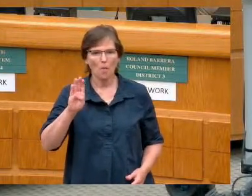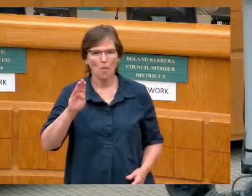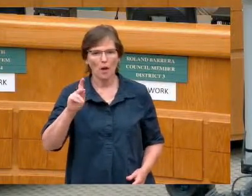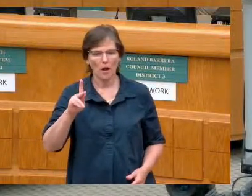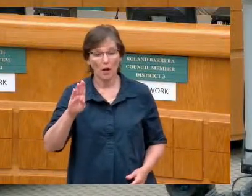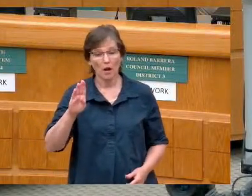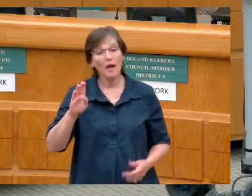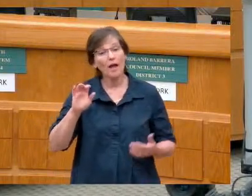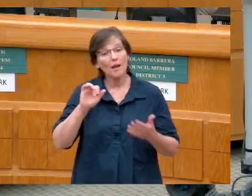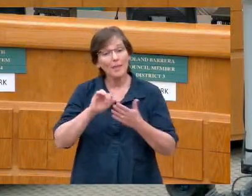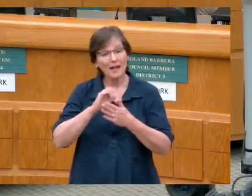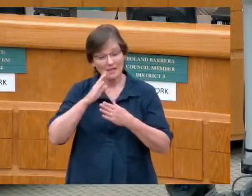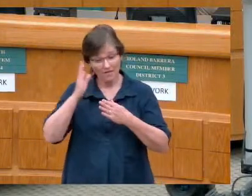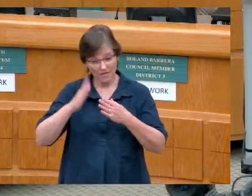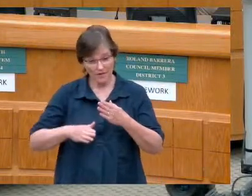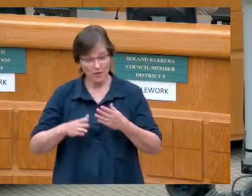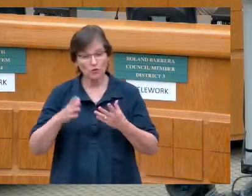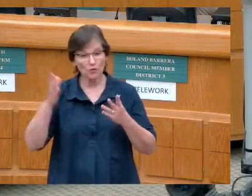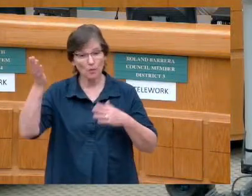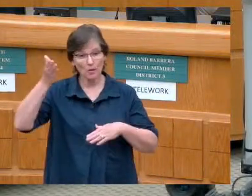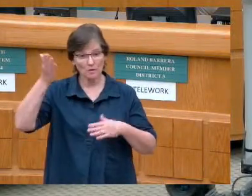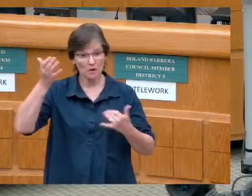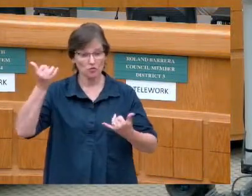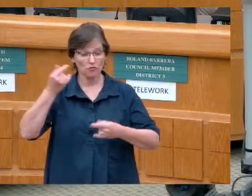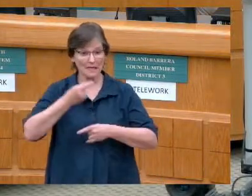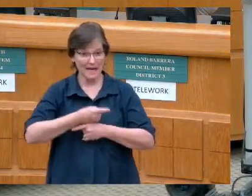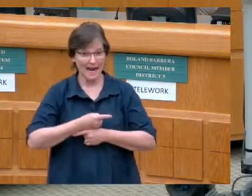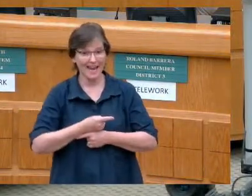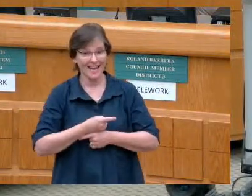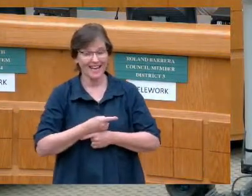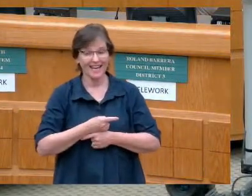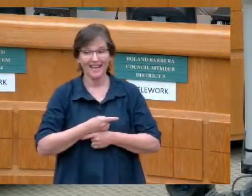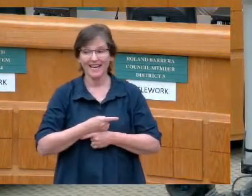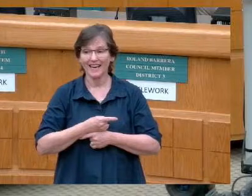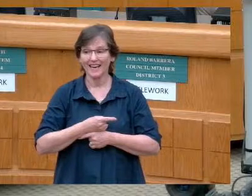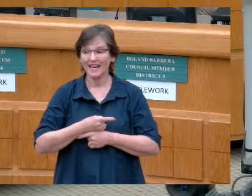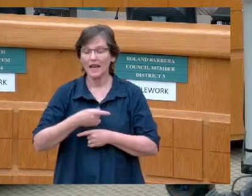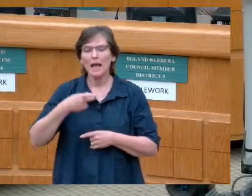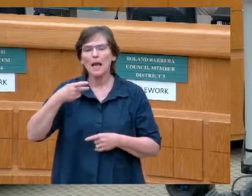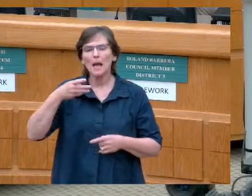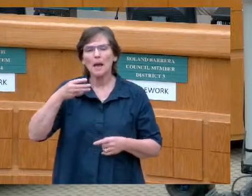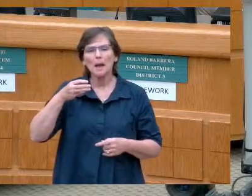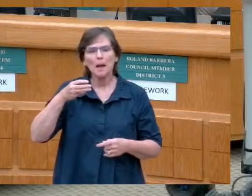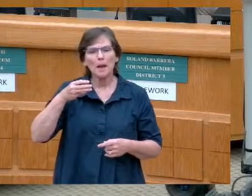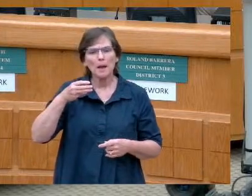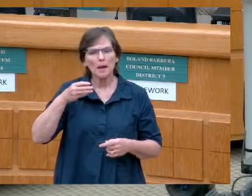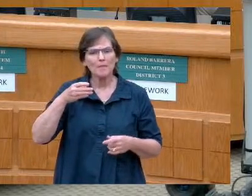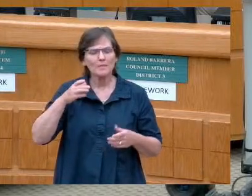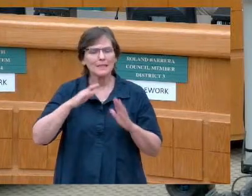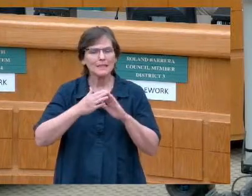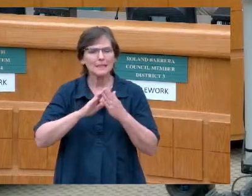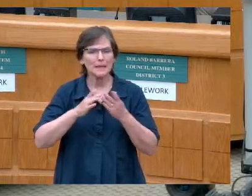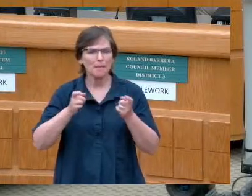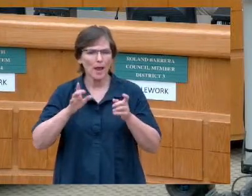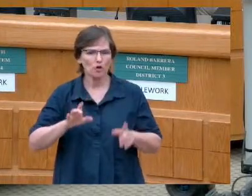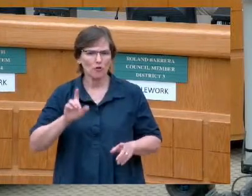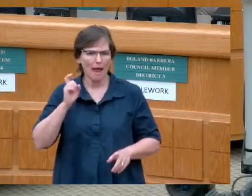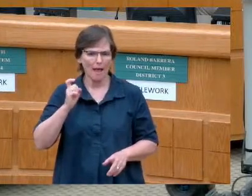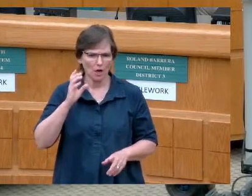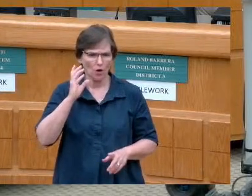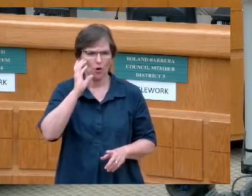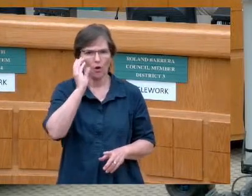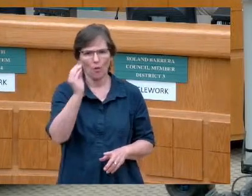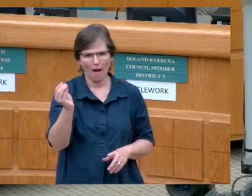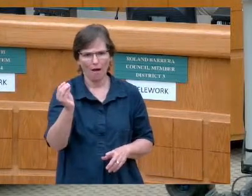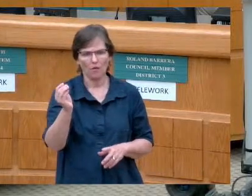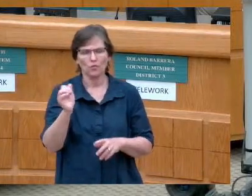Okay, well, that concludes the presentations. Mr. Zanoni had a conference call at 5:30, so he had to step out, but the